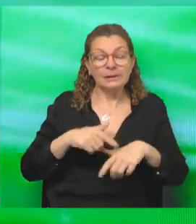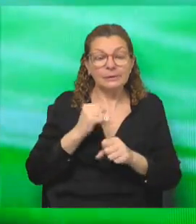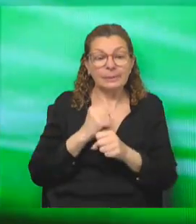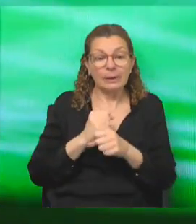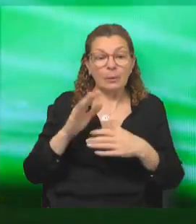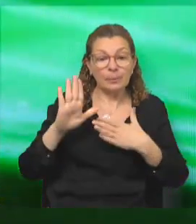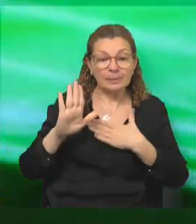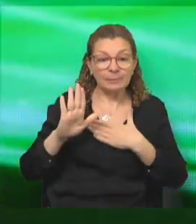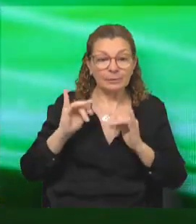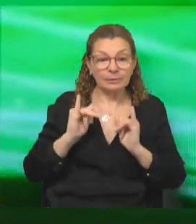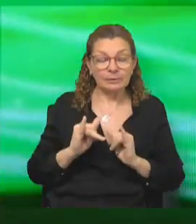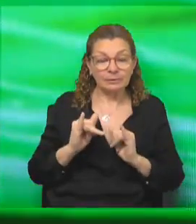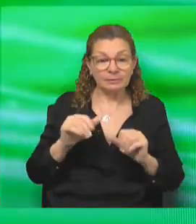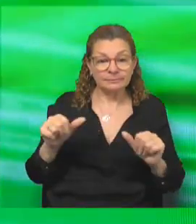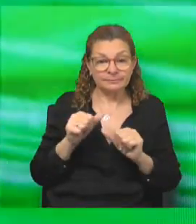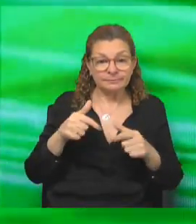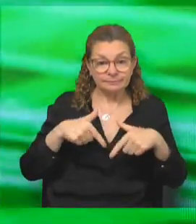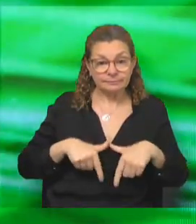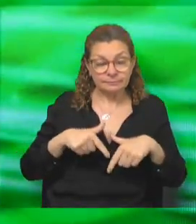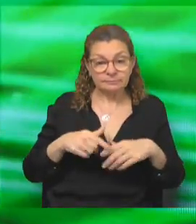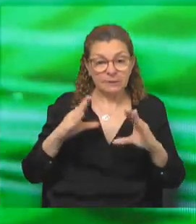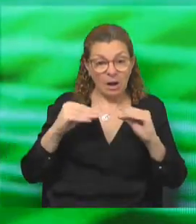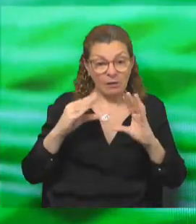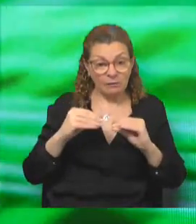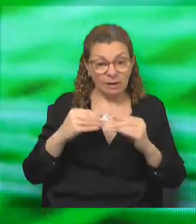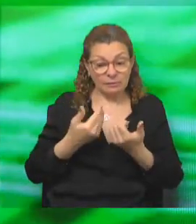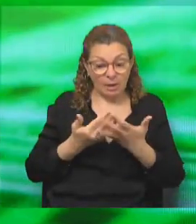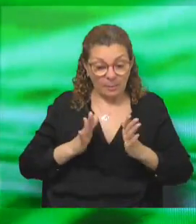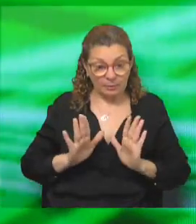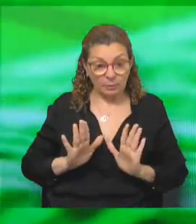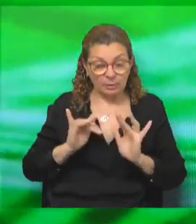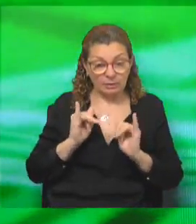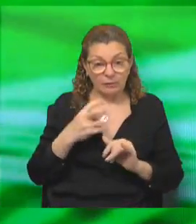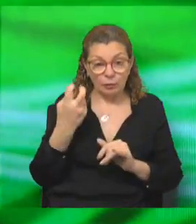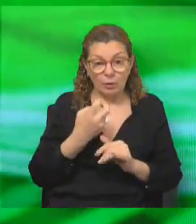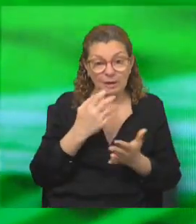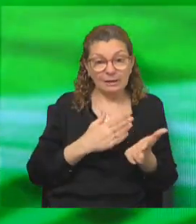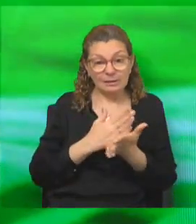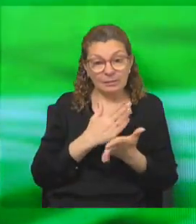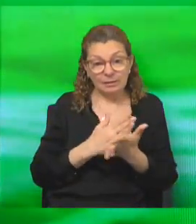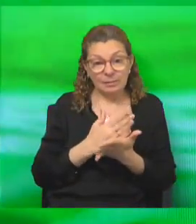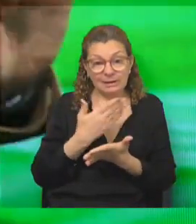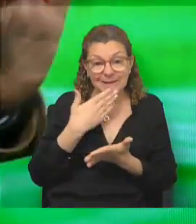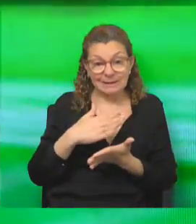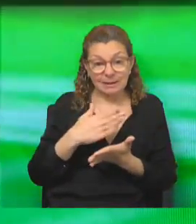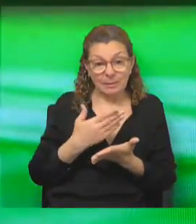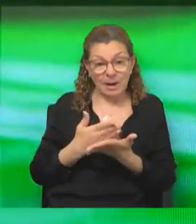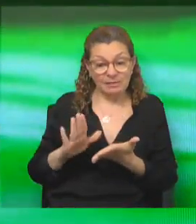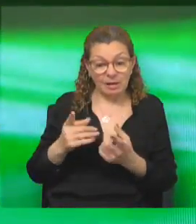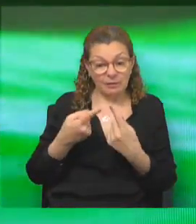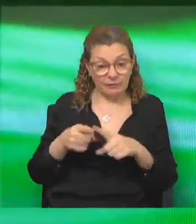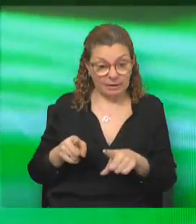comprometimos que íbamos a hacer un Ministerio de diálogo de apertura de Buscar siempre el entendimiento Más allá de las